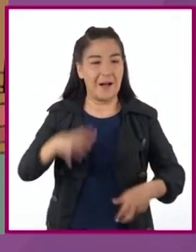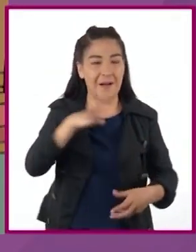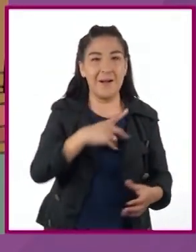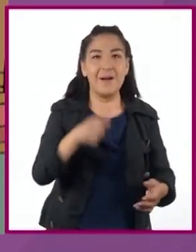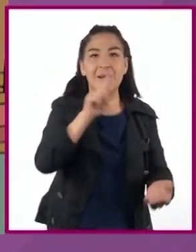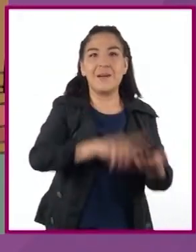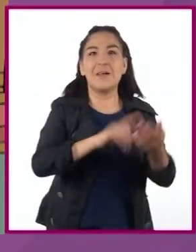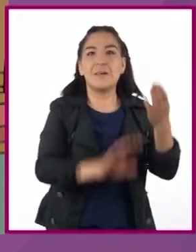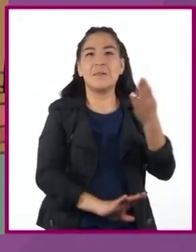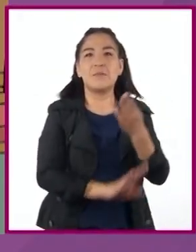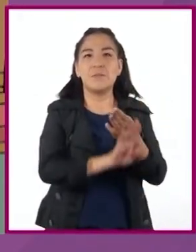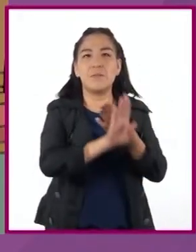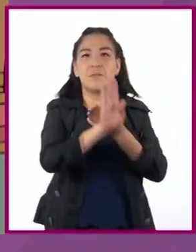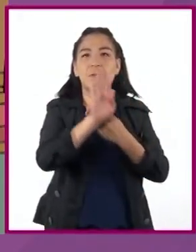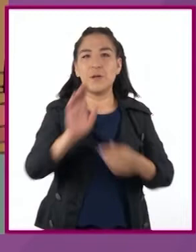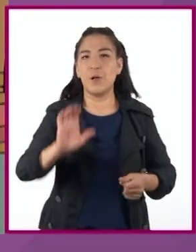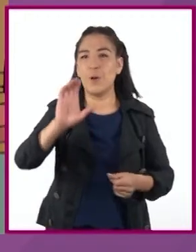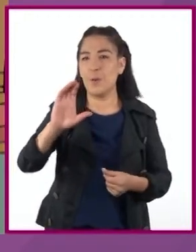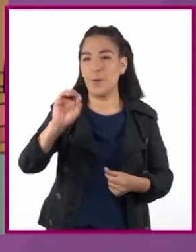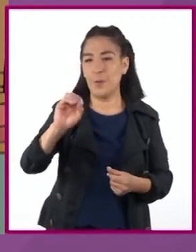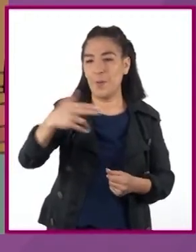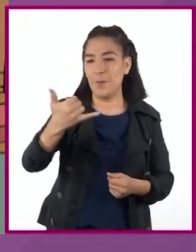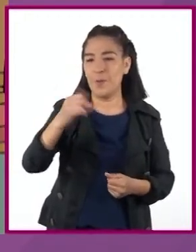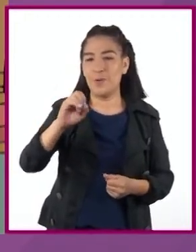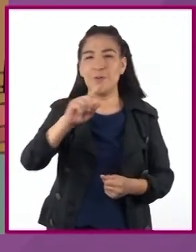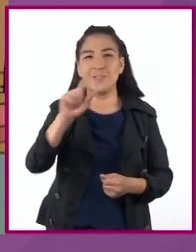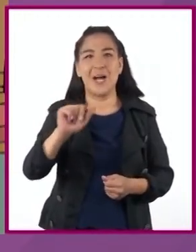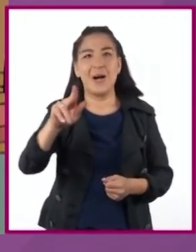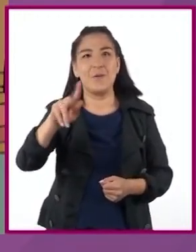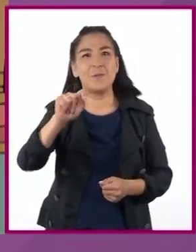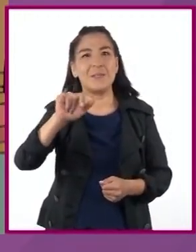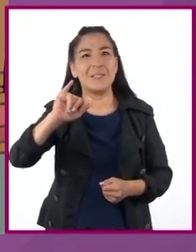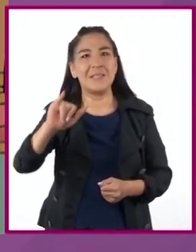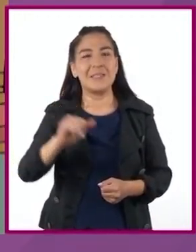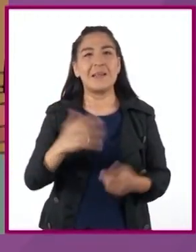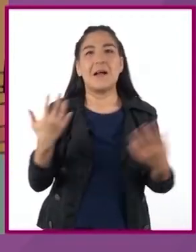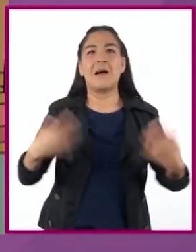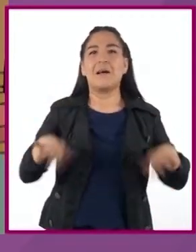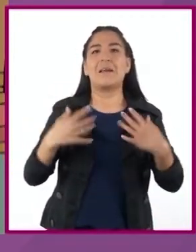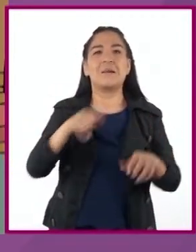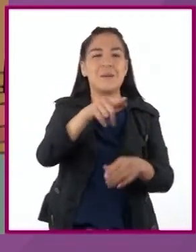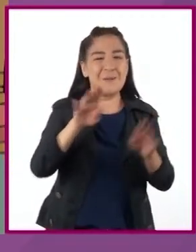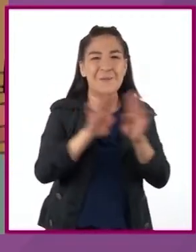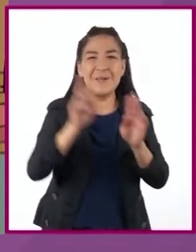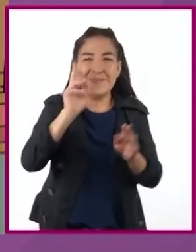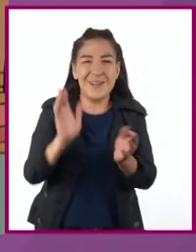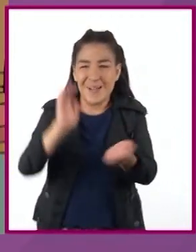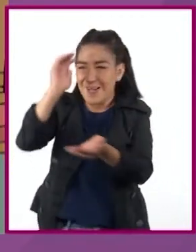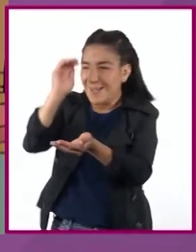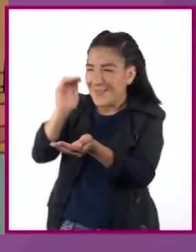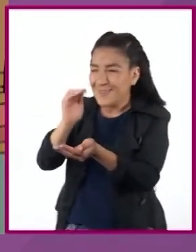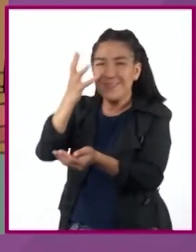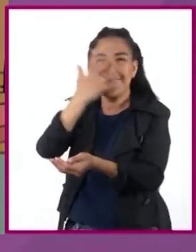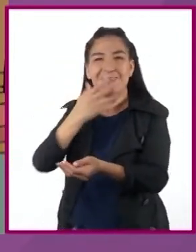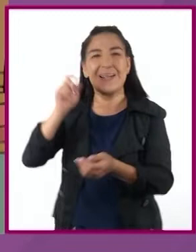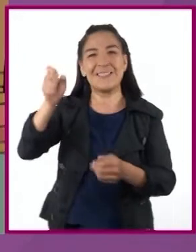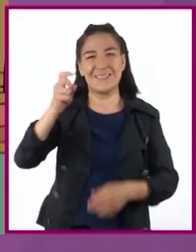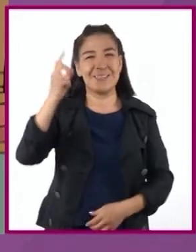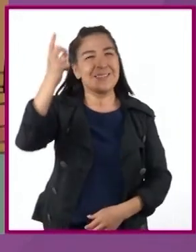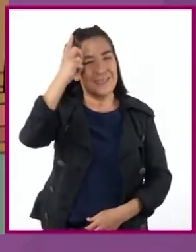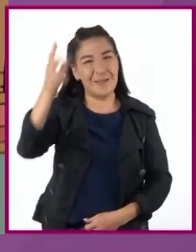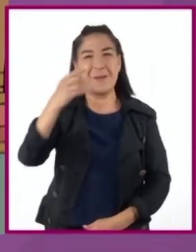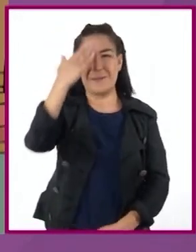aparece la Coyolxauhqui. ¡Hombre! Imagínense, ¿no?, ese monolito enorme de la diosa